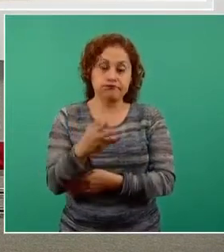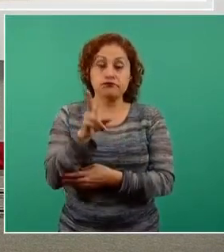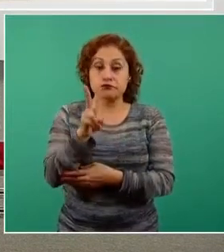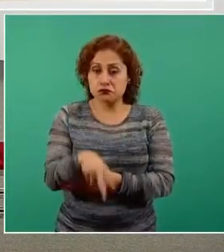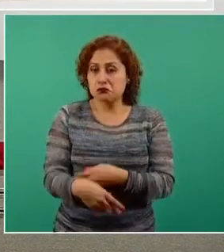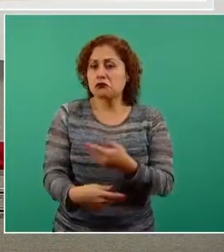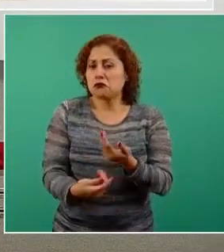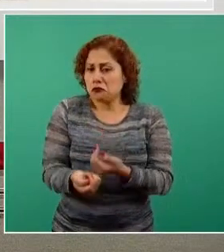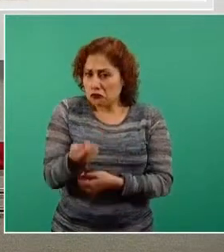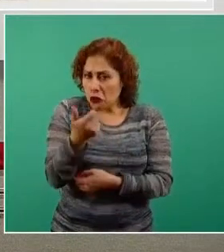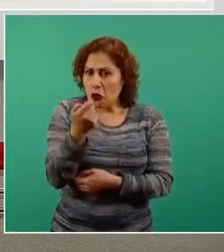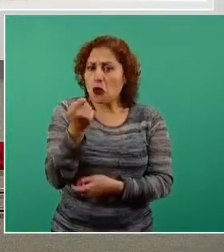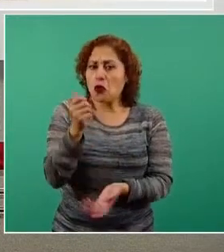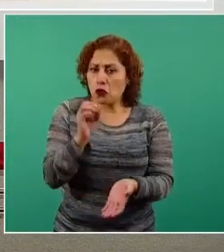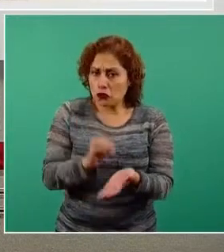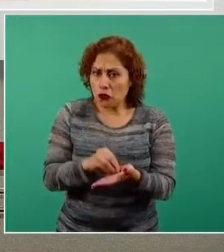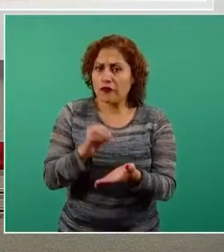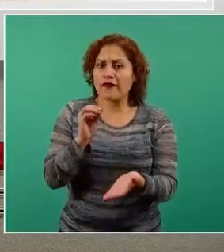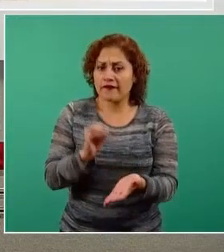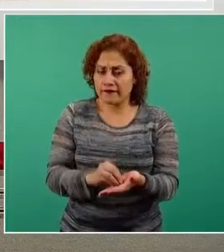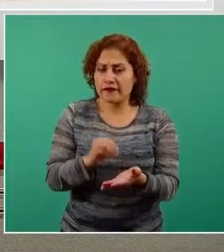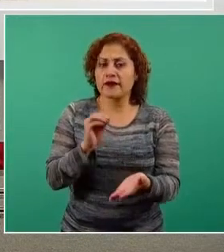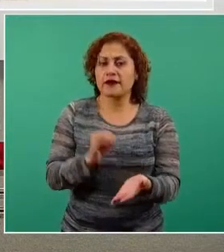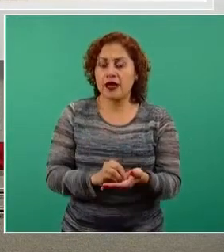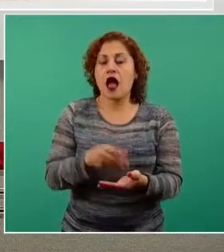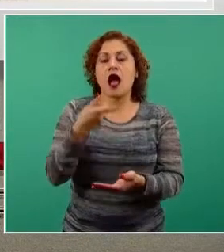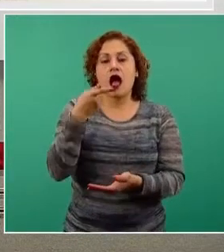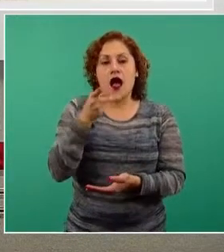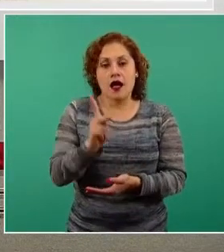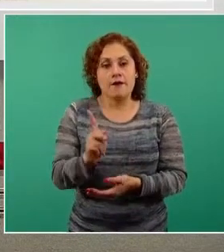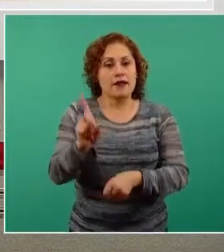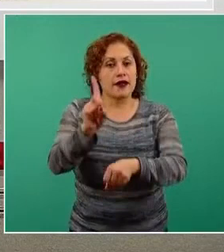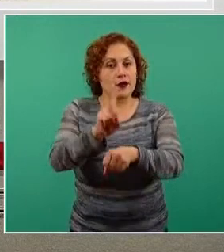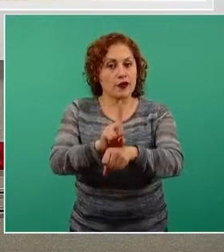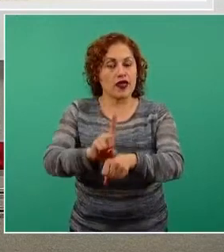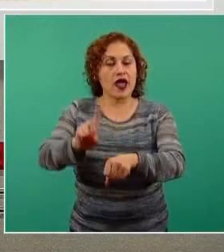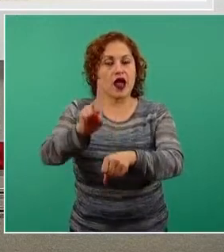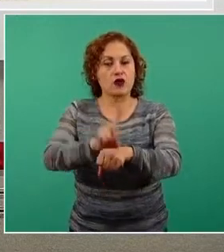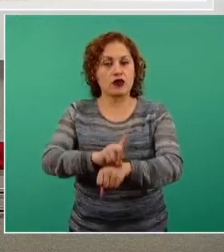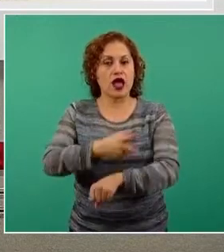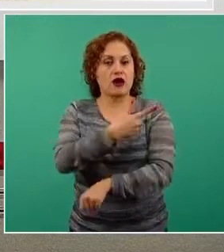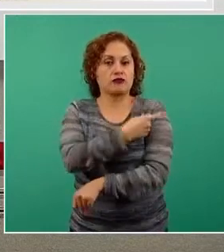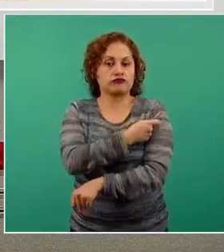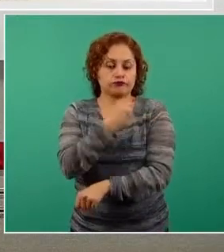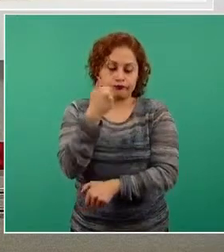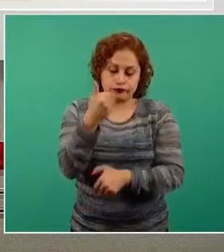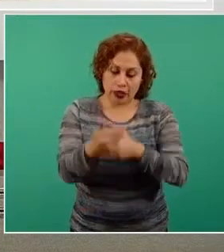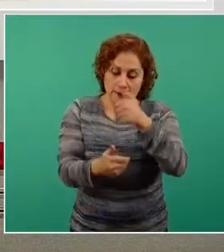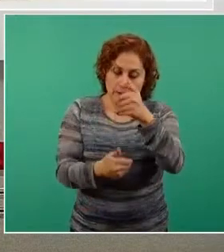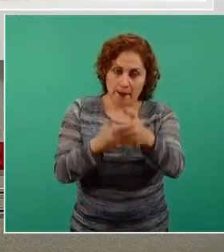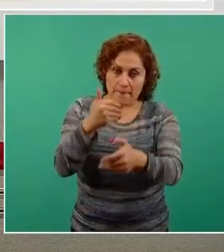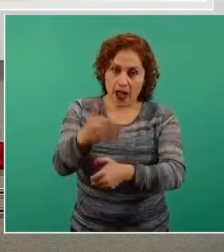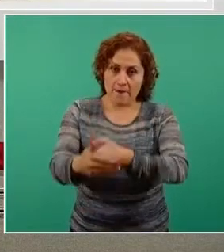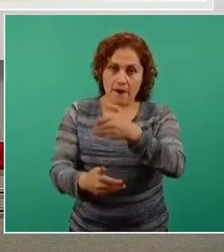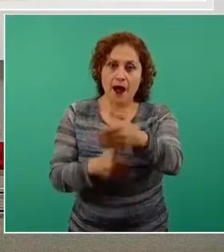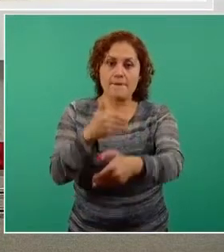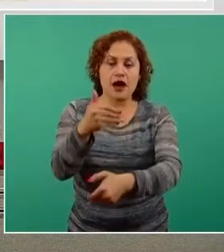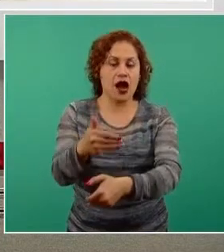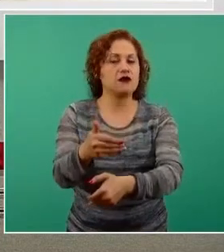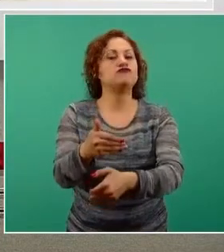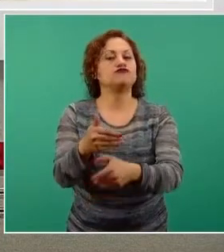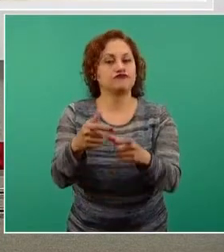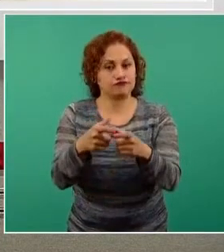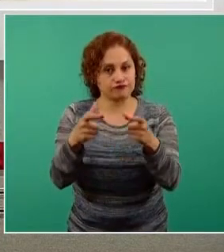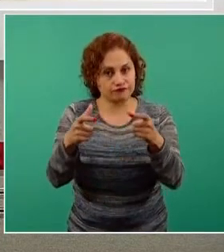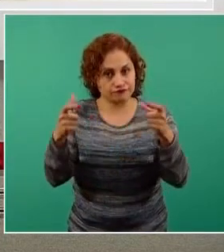la magnitud que aportan, pero en la medida que día con día continuemos avanzando con esta estrategia nacional, pues de seguro